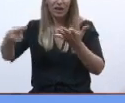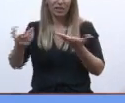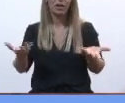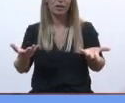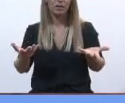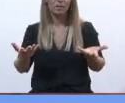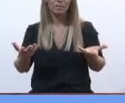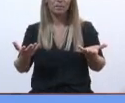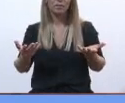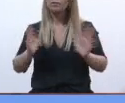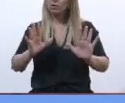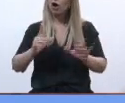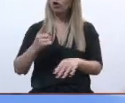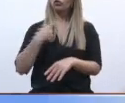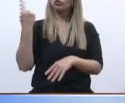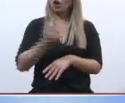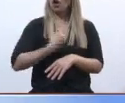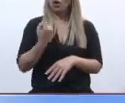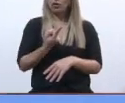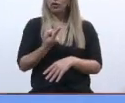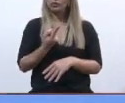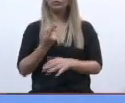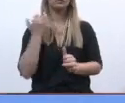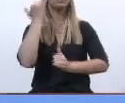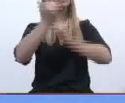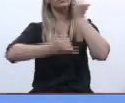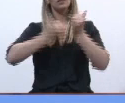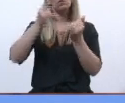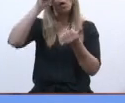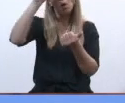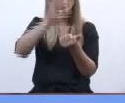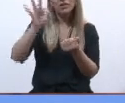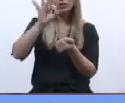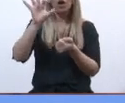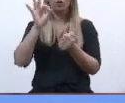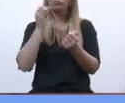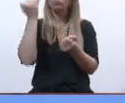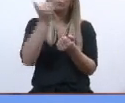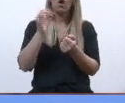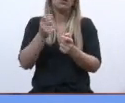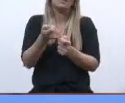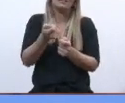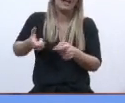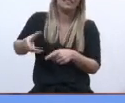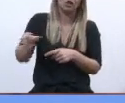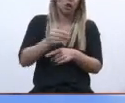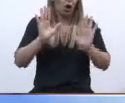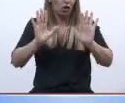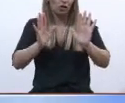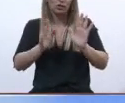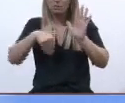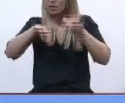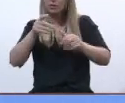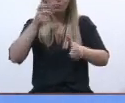constitucionalistas. Todos nos han dado esta interpretación, o casi todos nos han dado esta interpretación de